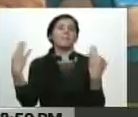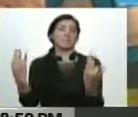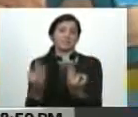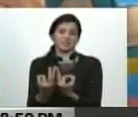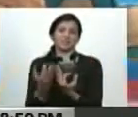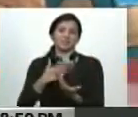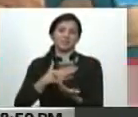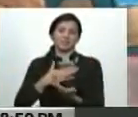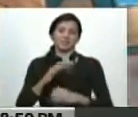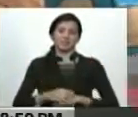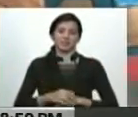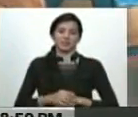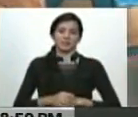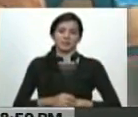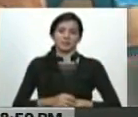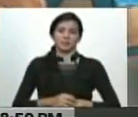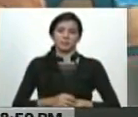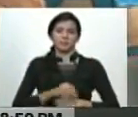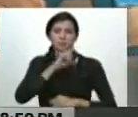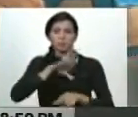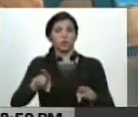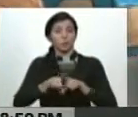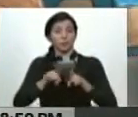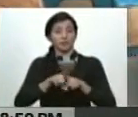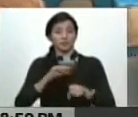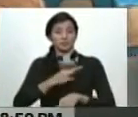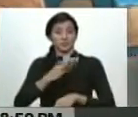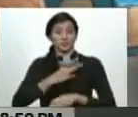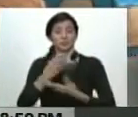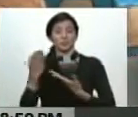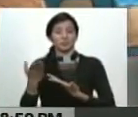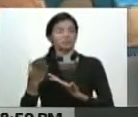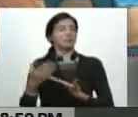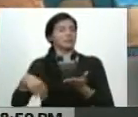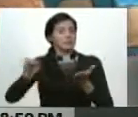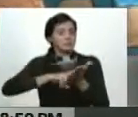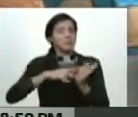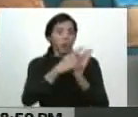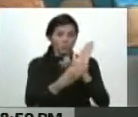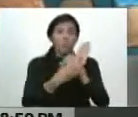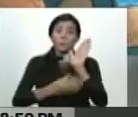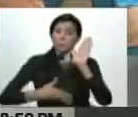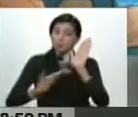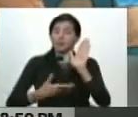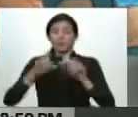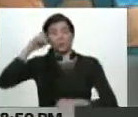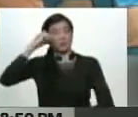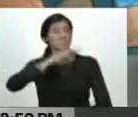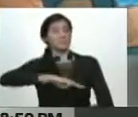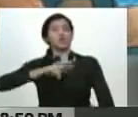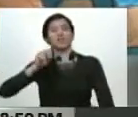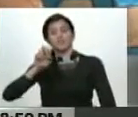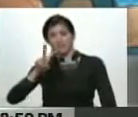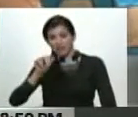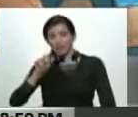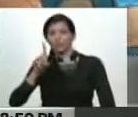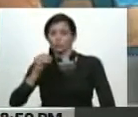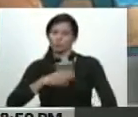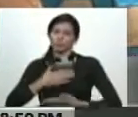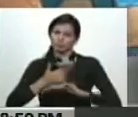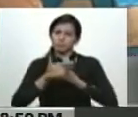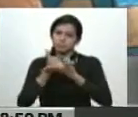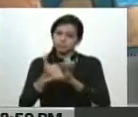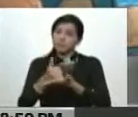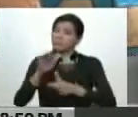del señor Ociel deberían replicarse en todo el territorio nacional. Recuerde que la Misión Nevado está para brindarles herramientas,